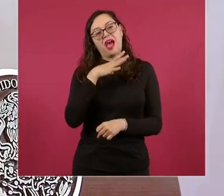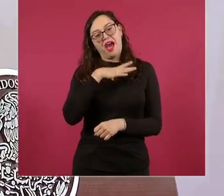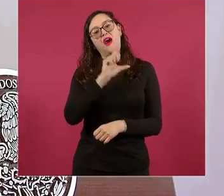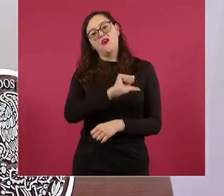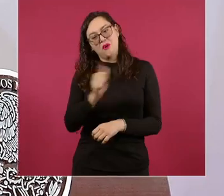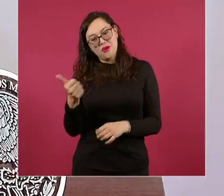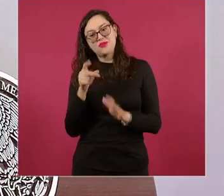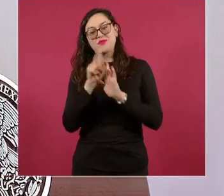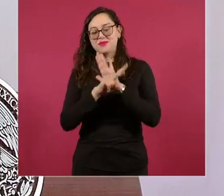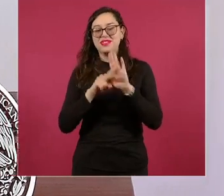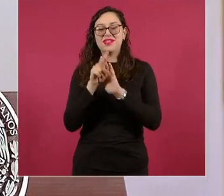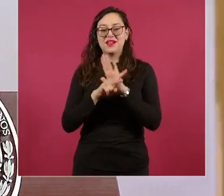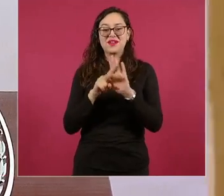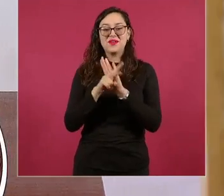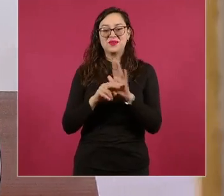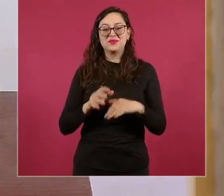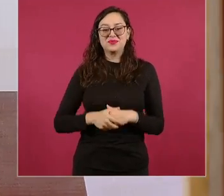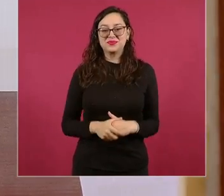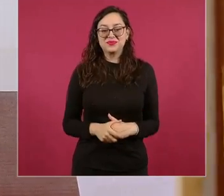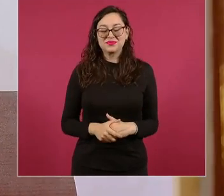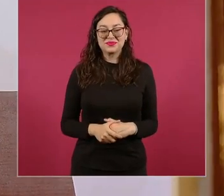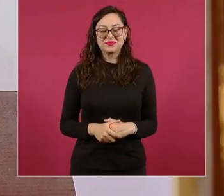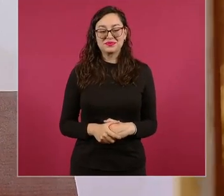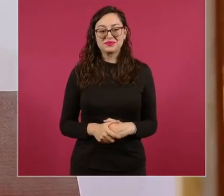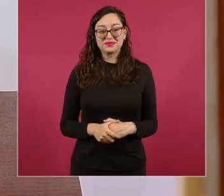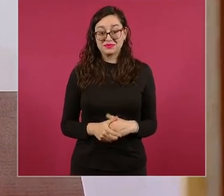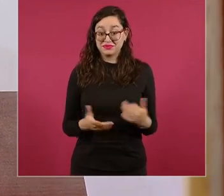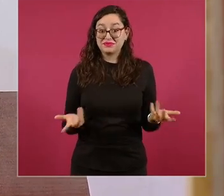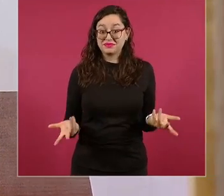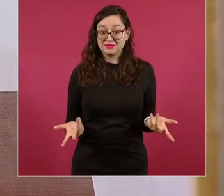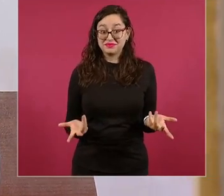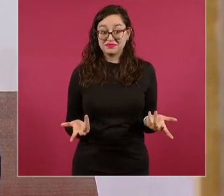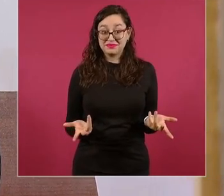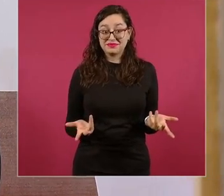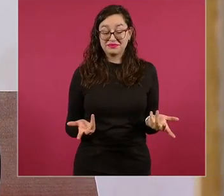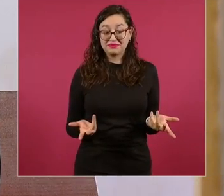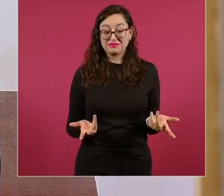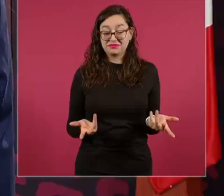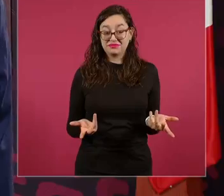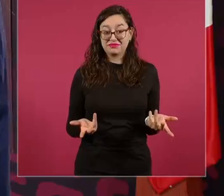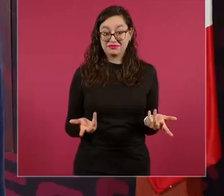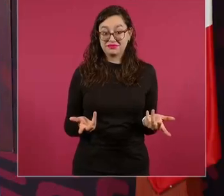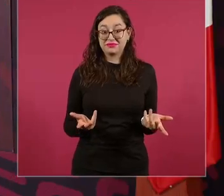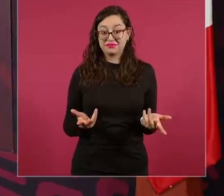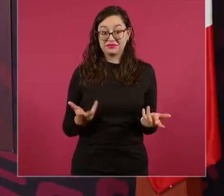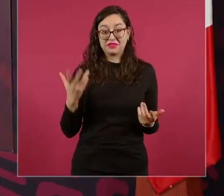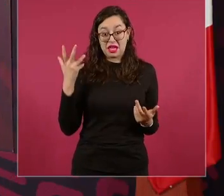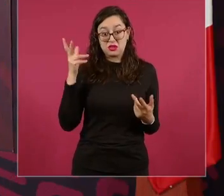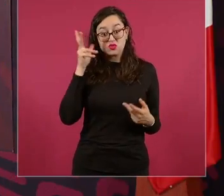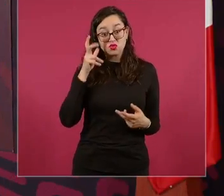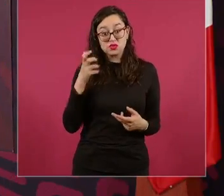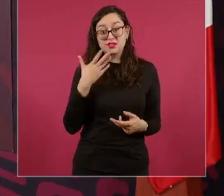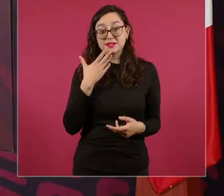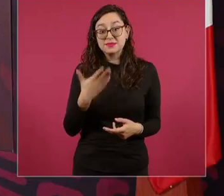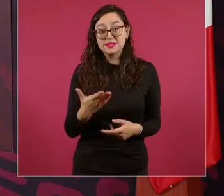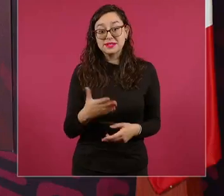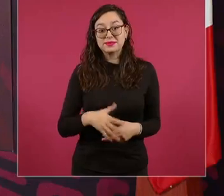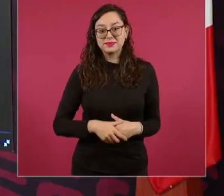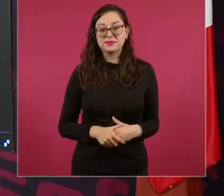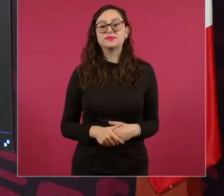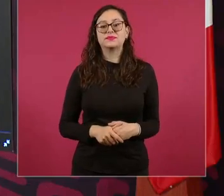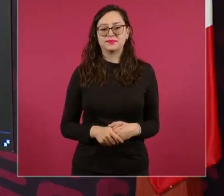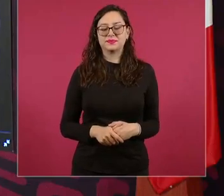Hay otro. Pero espero que se vea bien. Sí se escucha. Se ve bien.